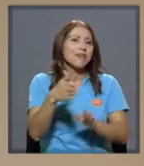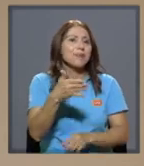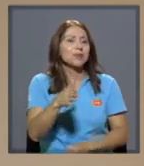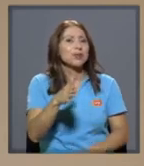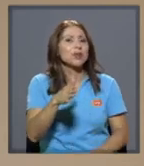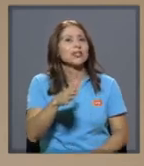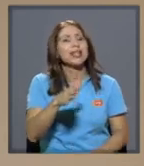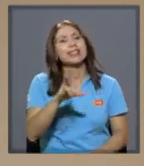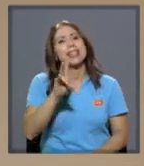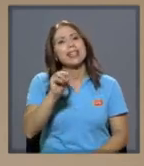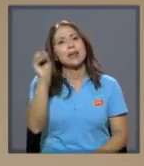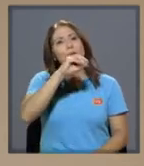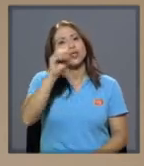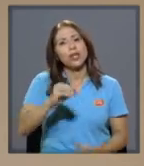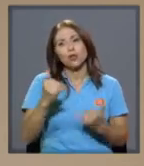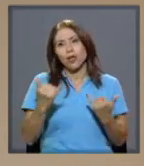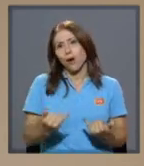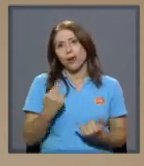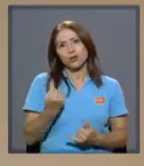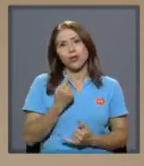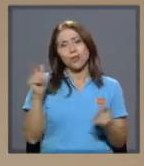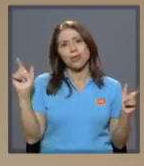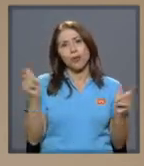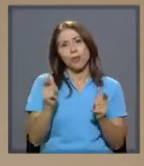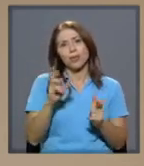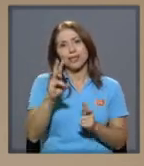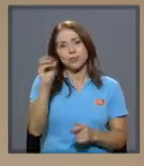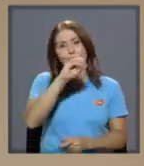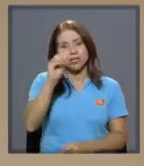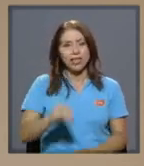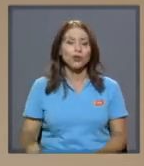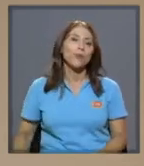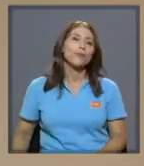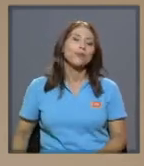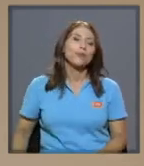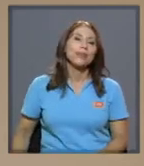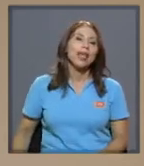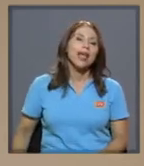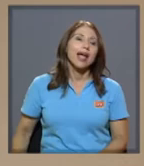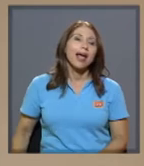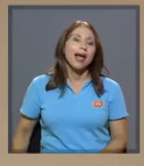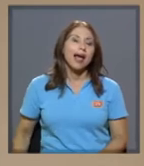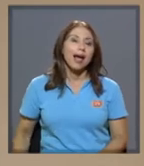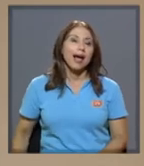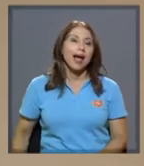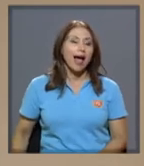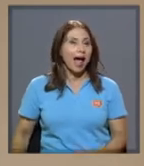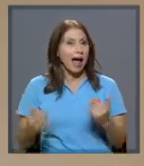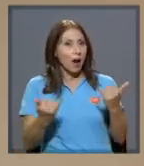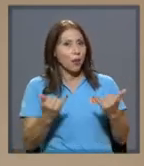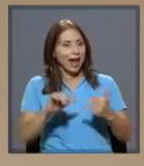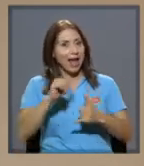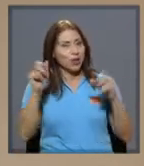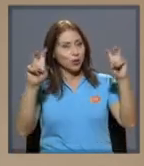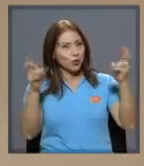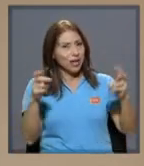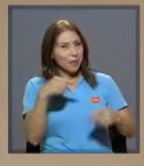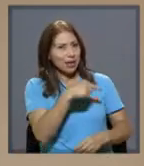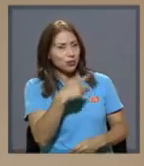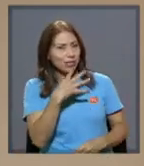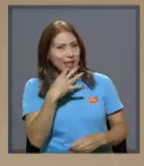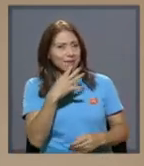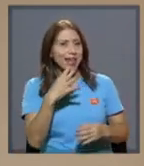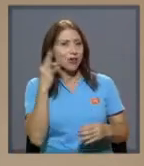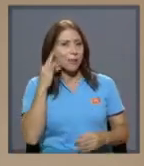6%. Ahora, hay otro tema, doña Olga Marta, que usted le da seguimiento y que yo creo que